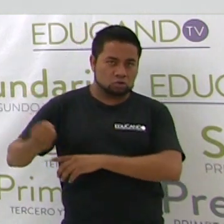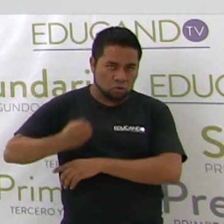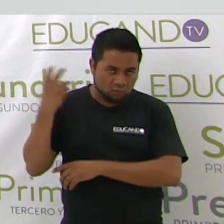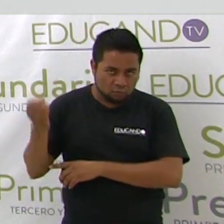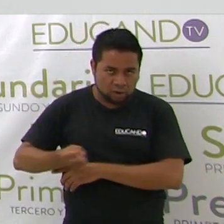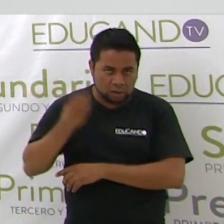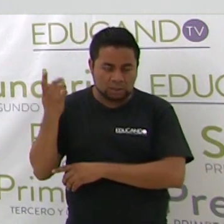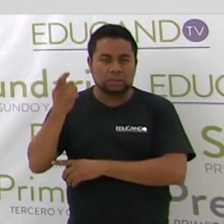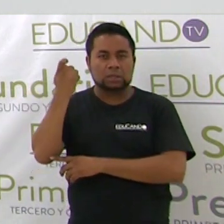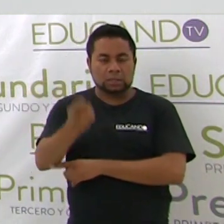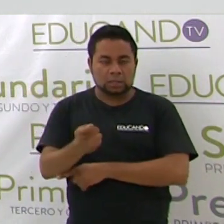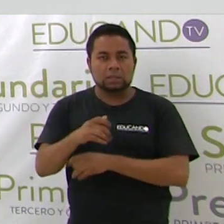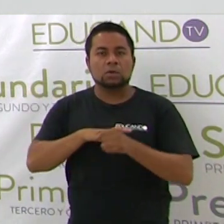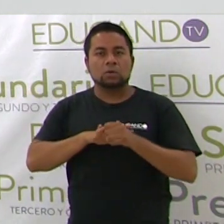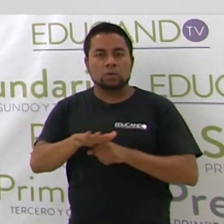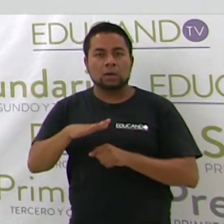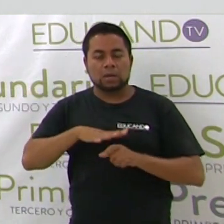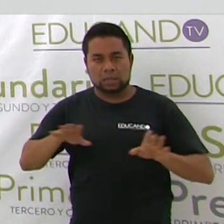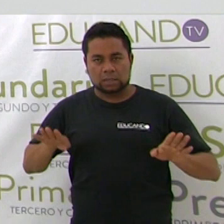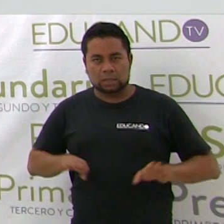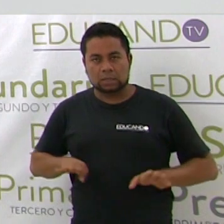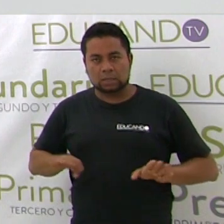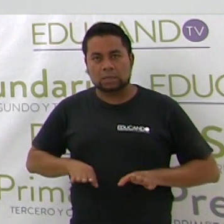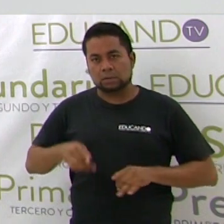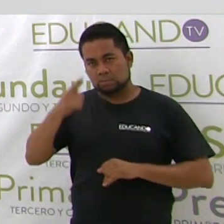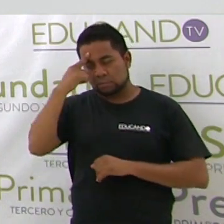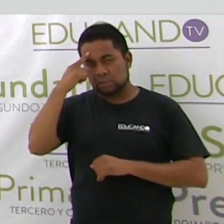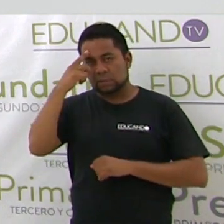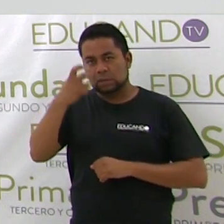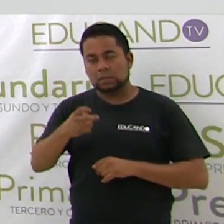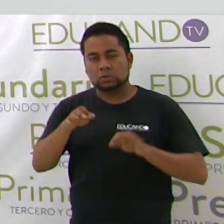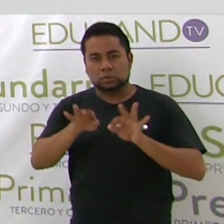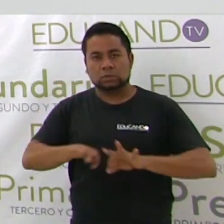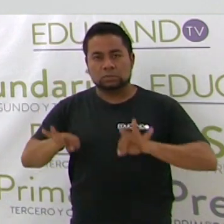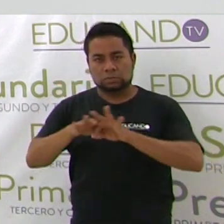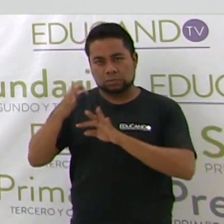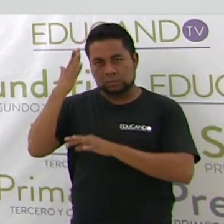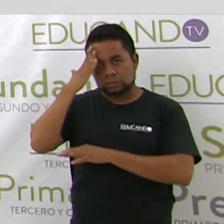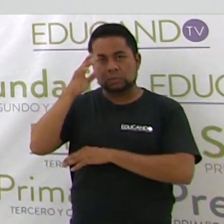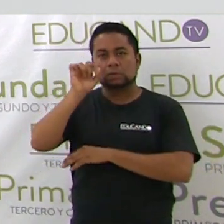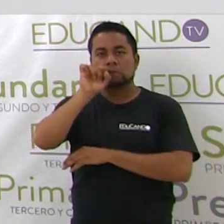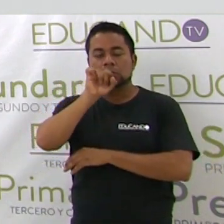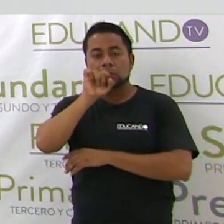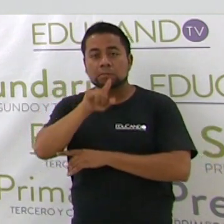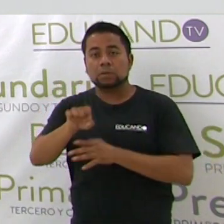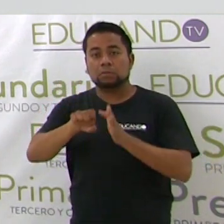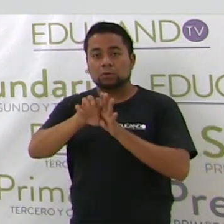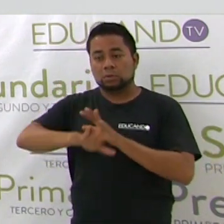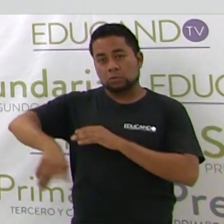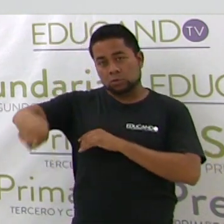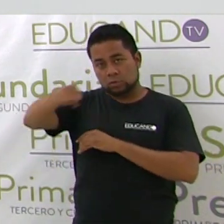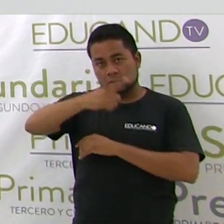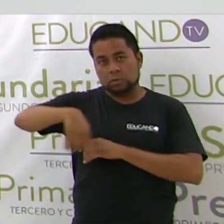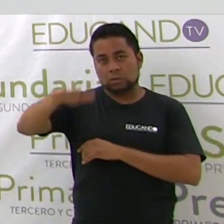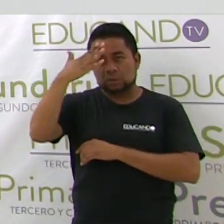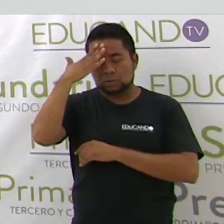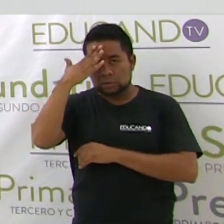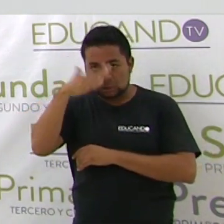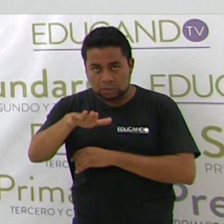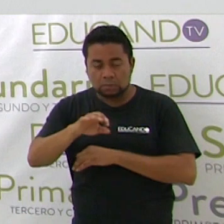conferencia, cuáles son sus características principales, también ustedes conozcan o